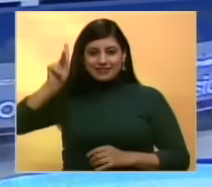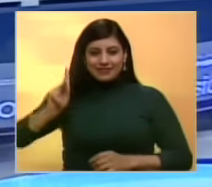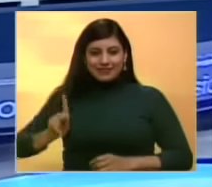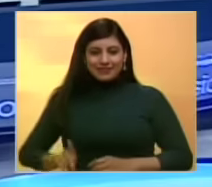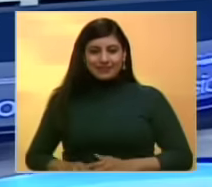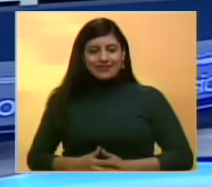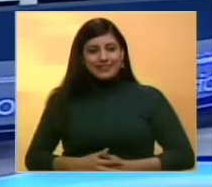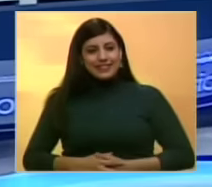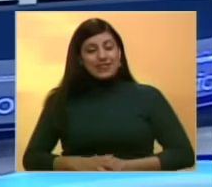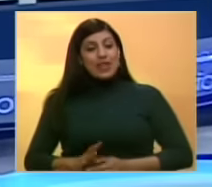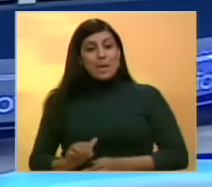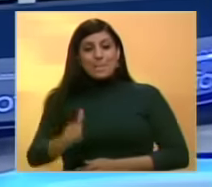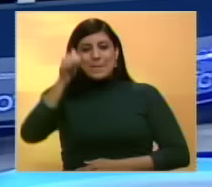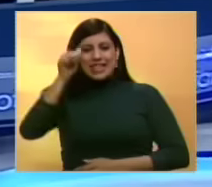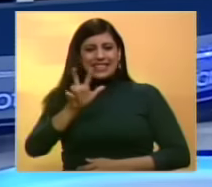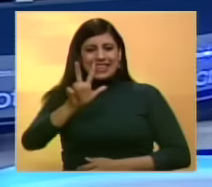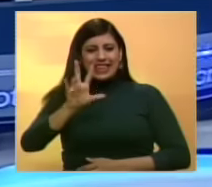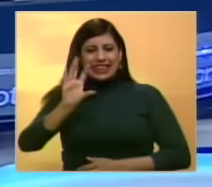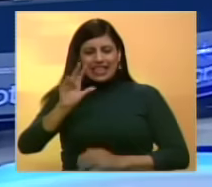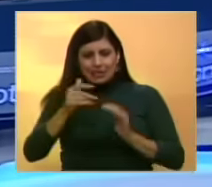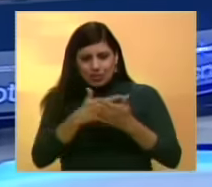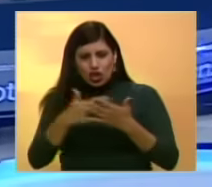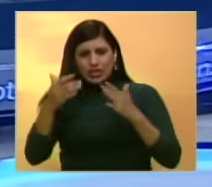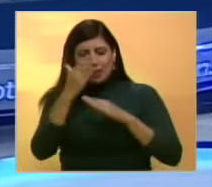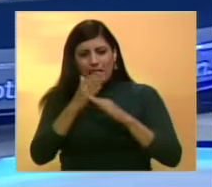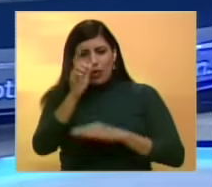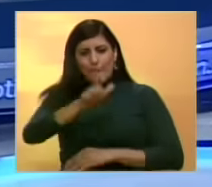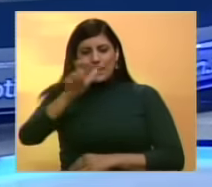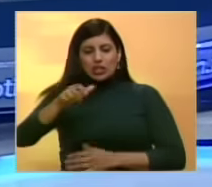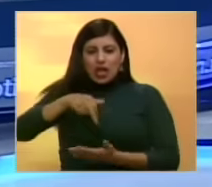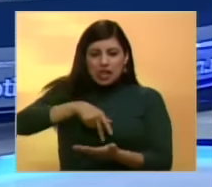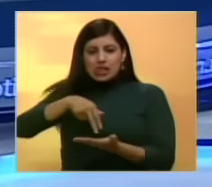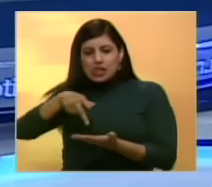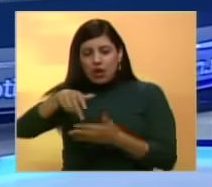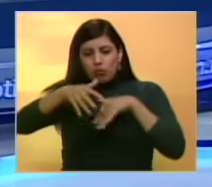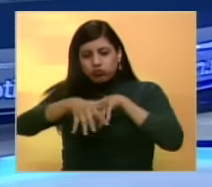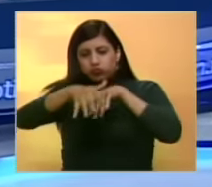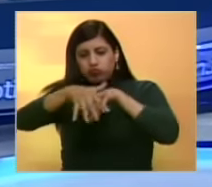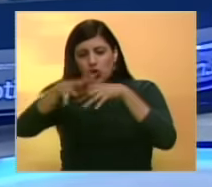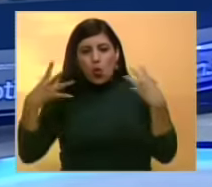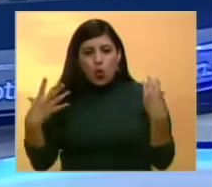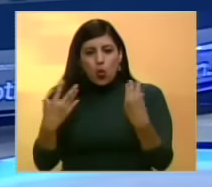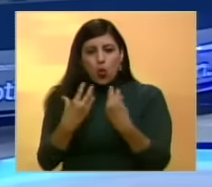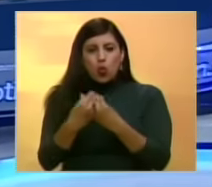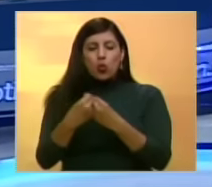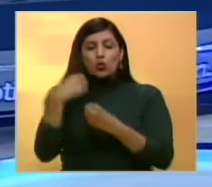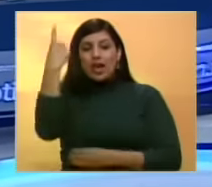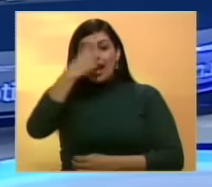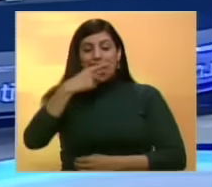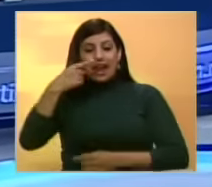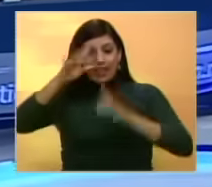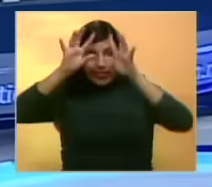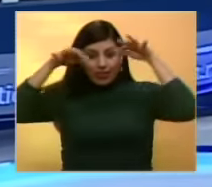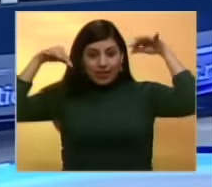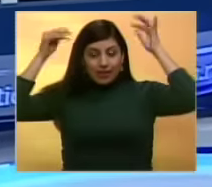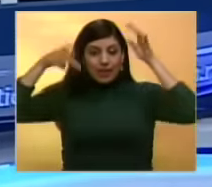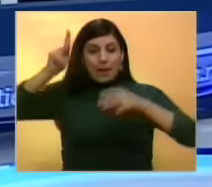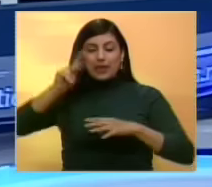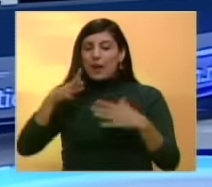servicio más de 3 millones y medio de personas caminaron en procesión junto a la imagen de la divina pastora para